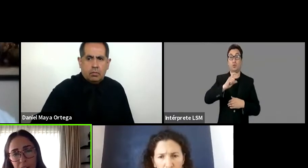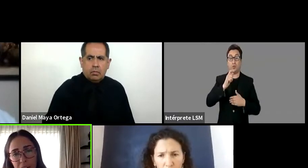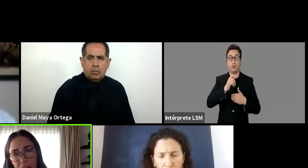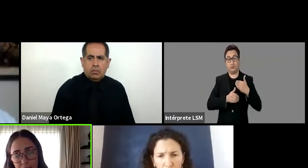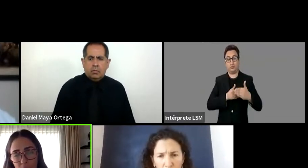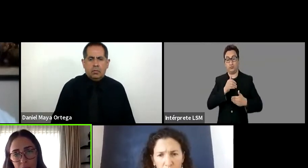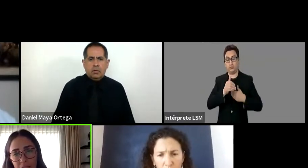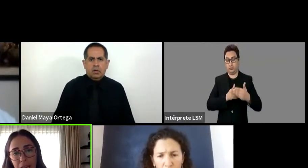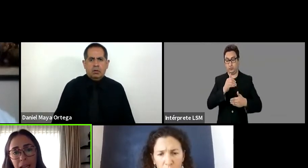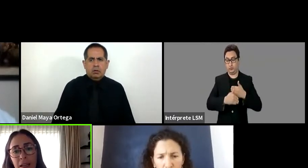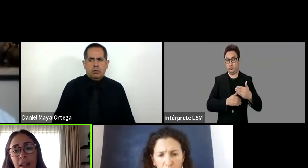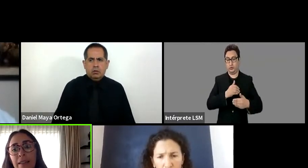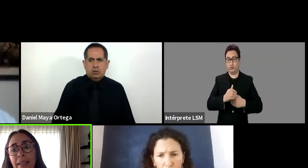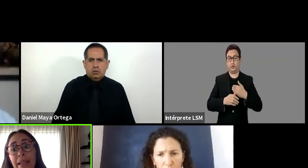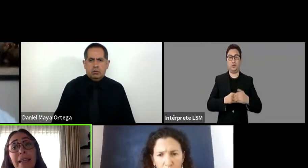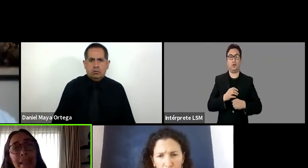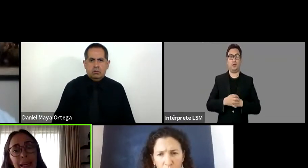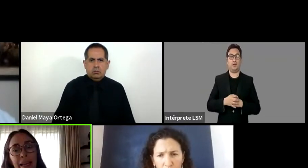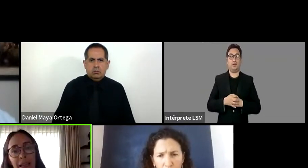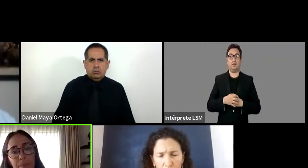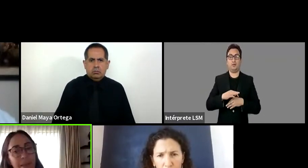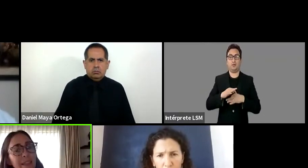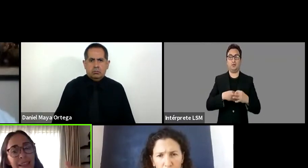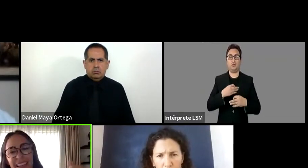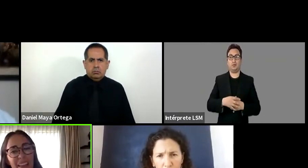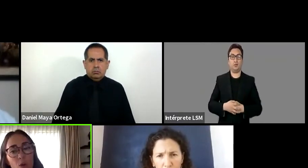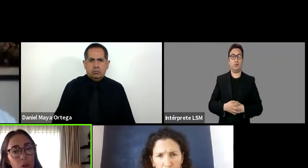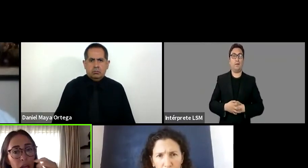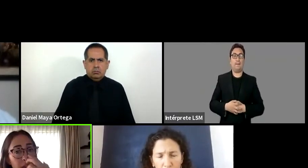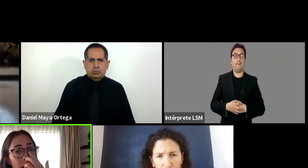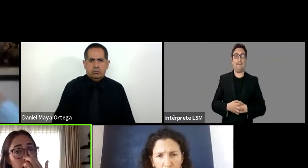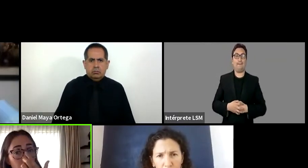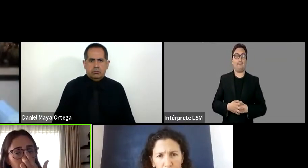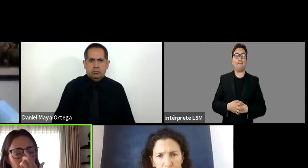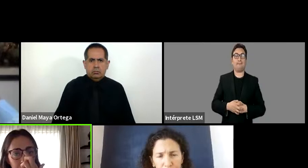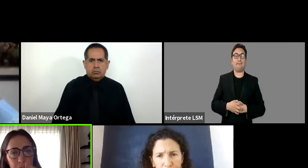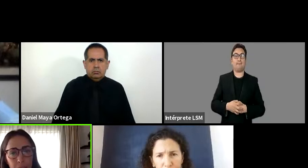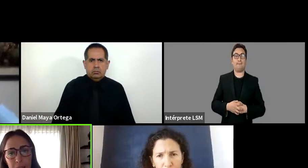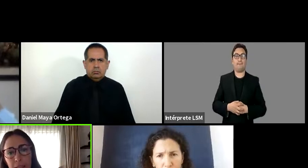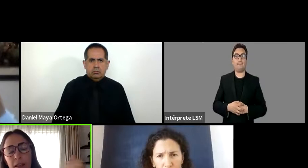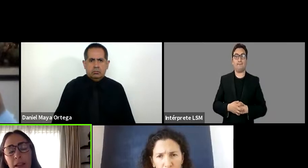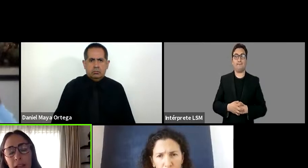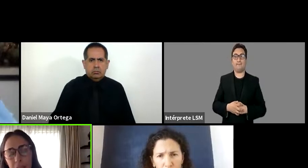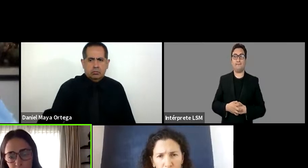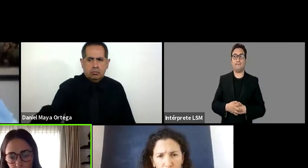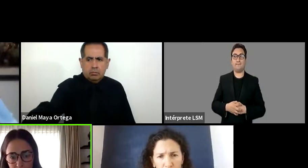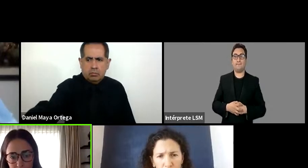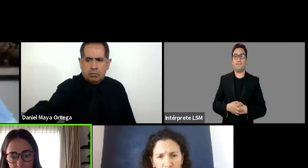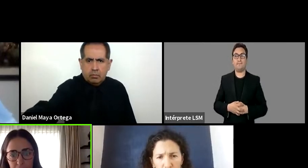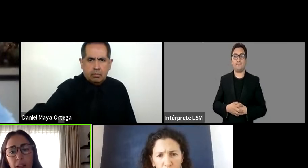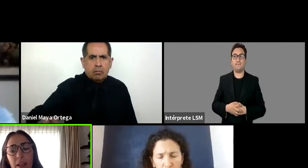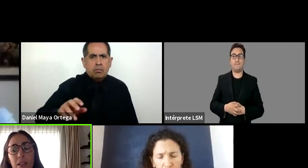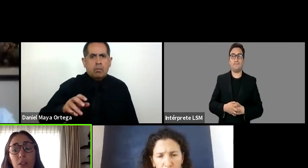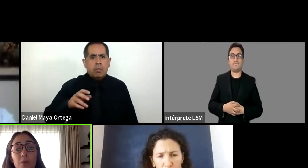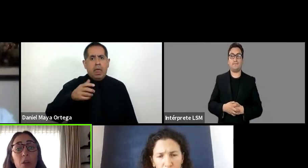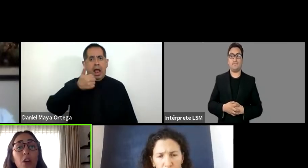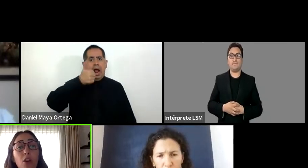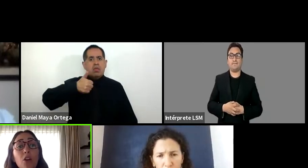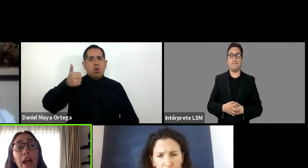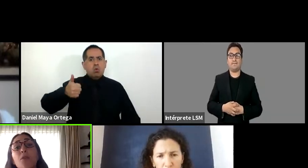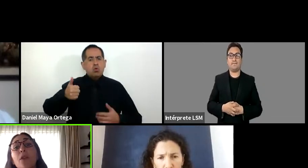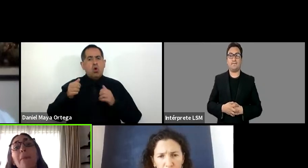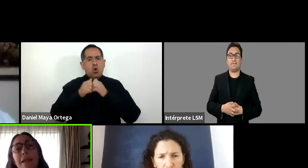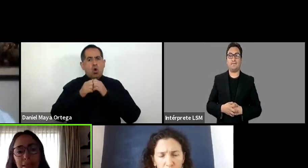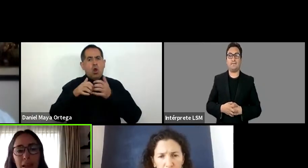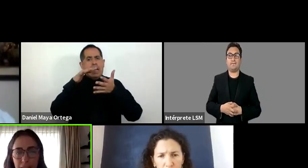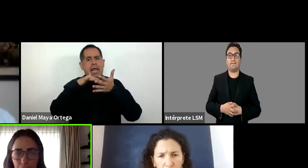se lleva frente a la segunda sala tiene que emitirse, cada uno de los acuerdos se tiene que emitir en lectura sencilla. Entonces, bueno, creo